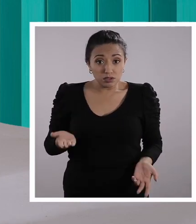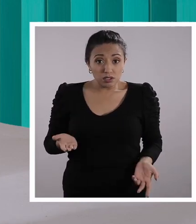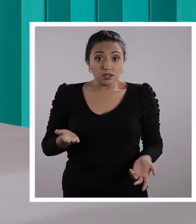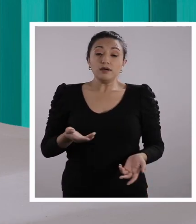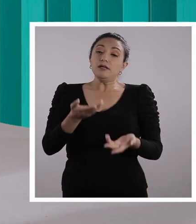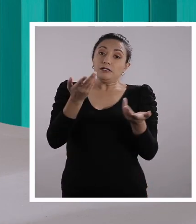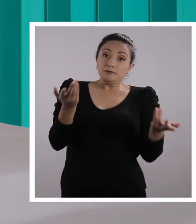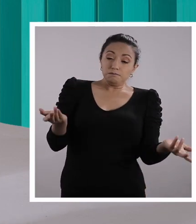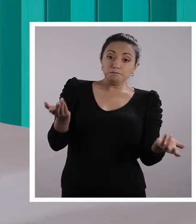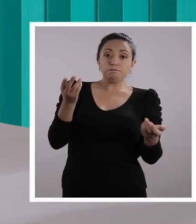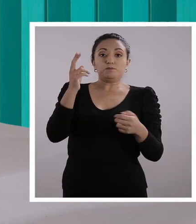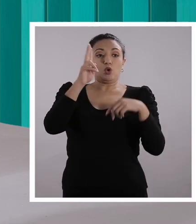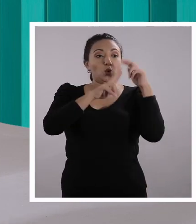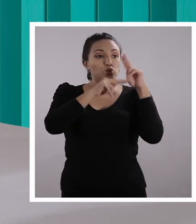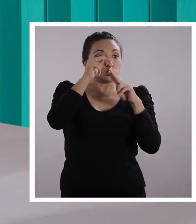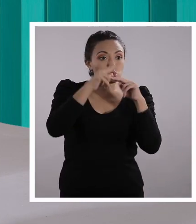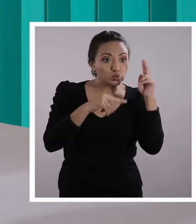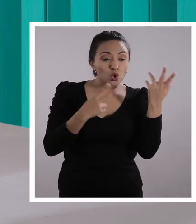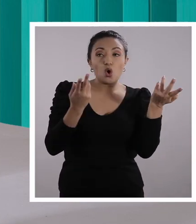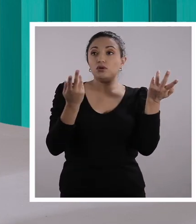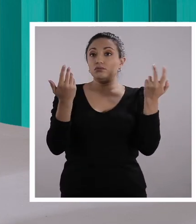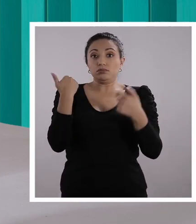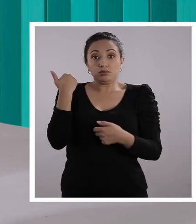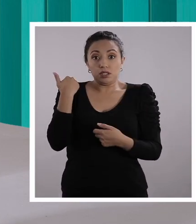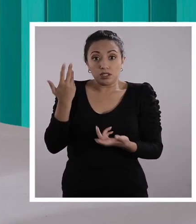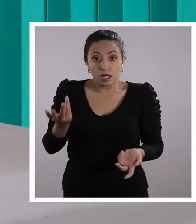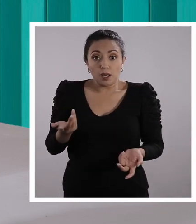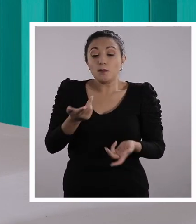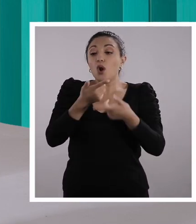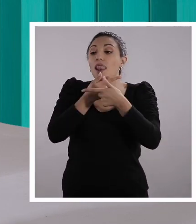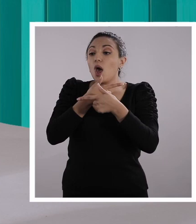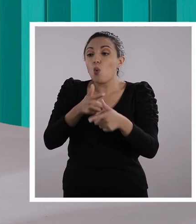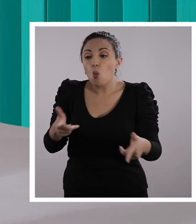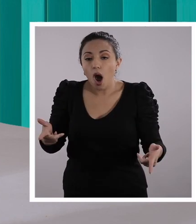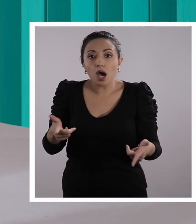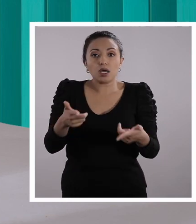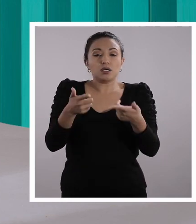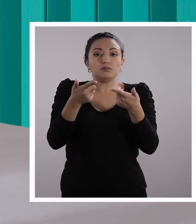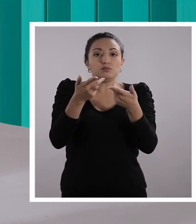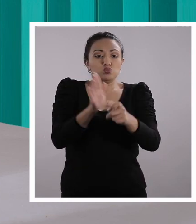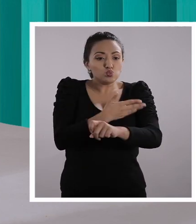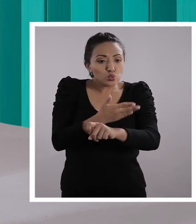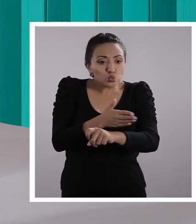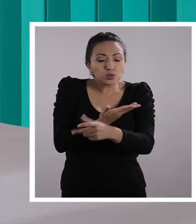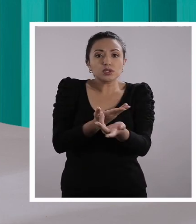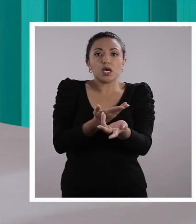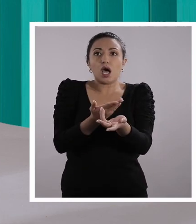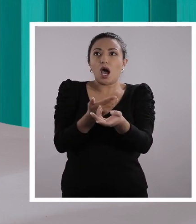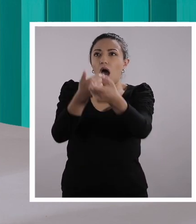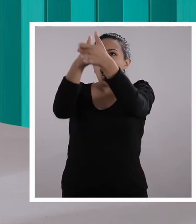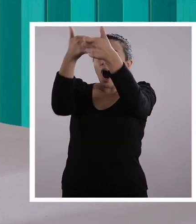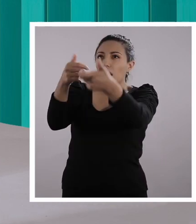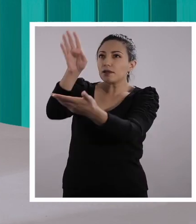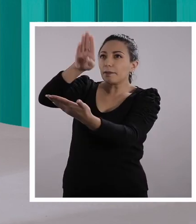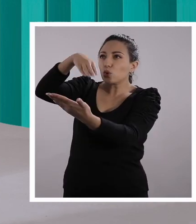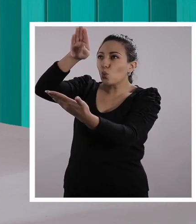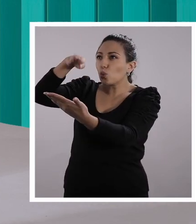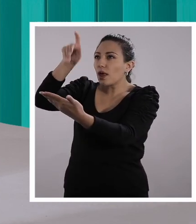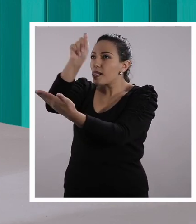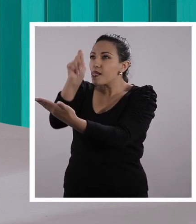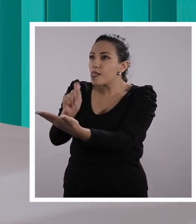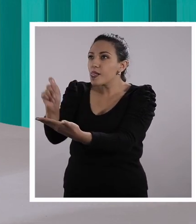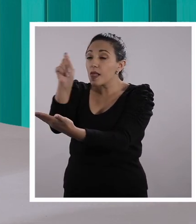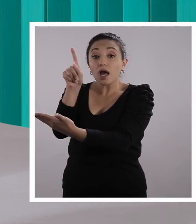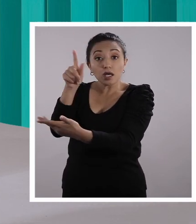identificado las construcciones que tenemos el lenguaje la música las obras de